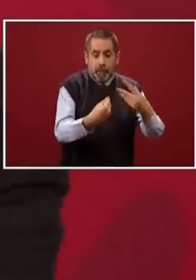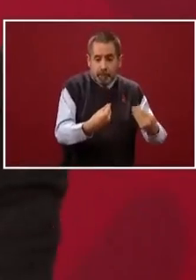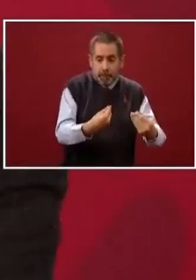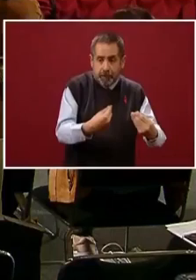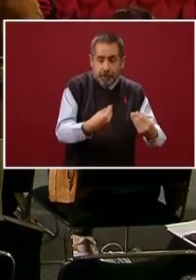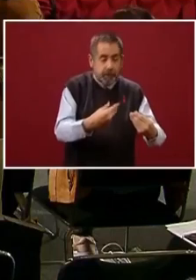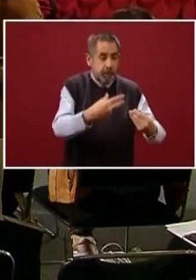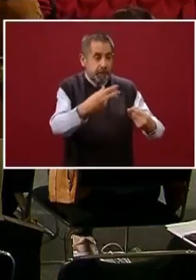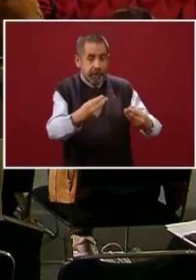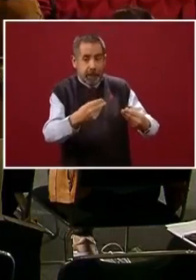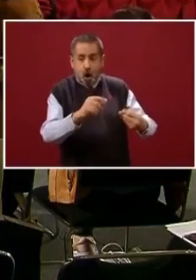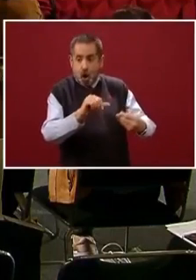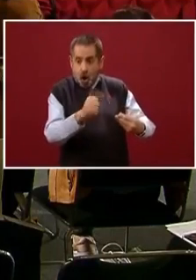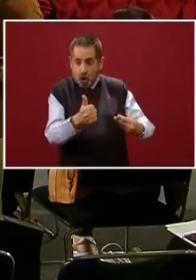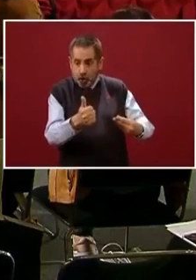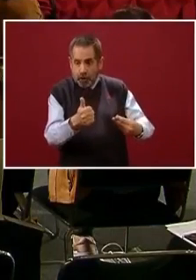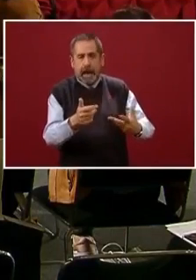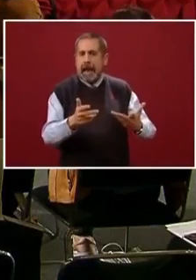situaciones de